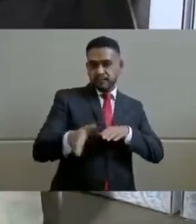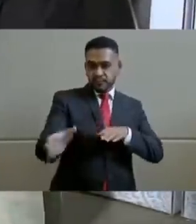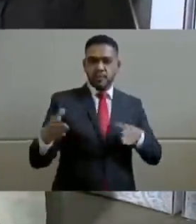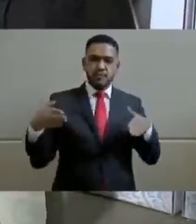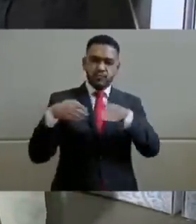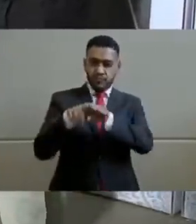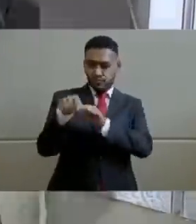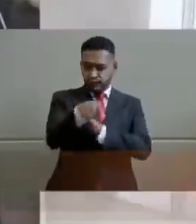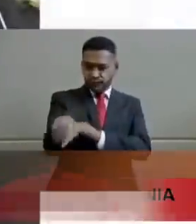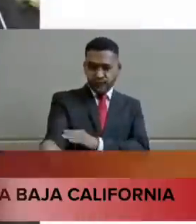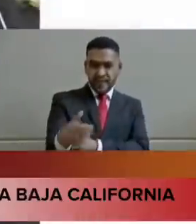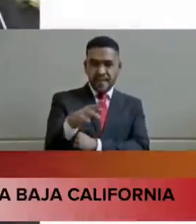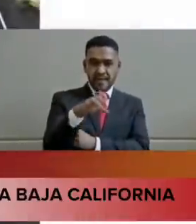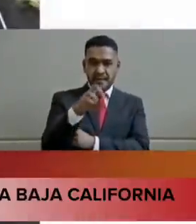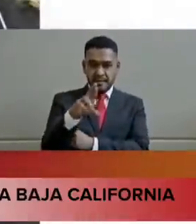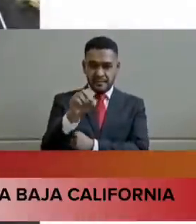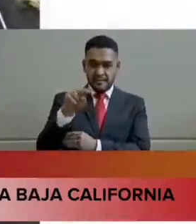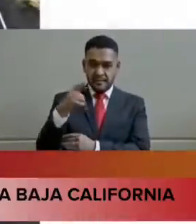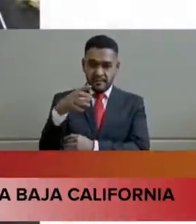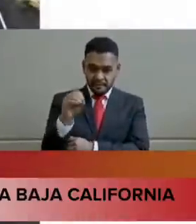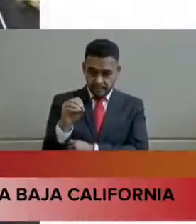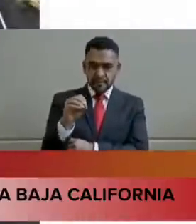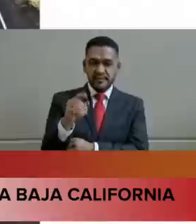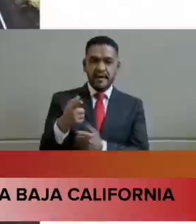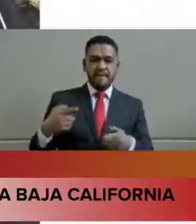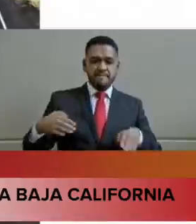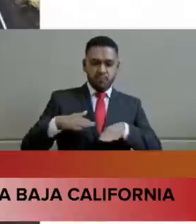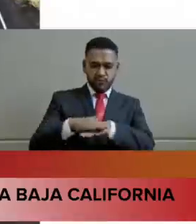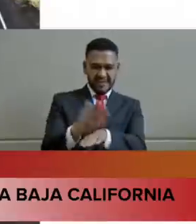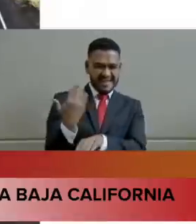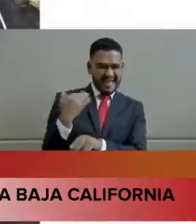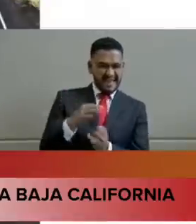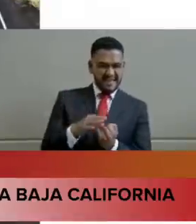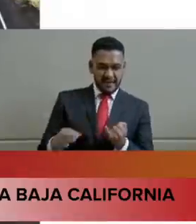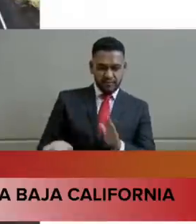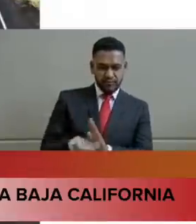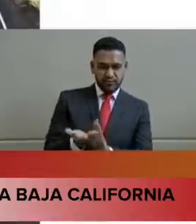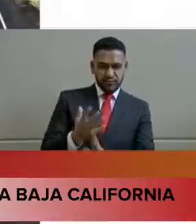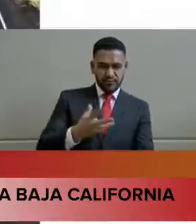propia Transpeninsular y el entronque que fue lo último que se terminó. ¿Cuánto hay de ahí a